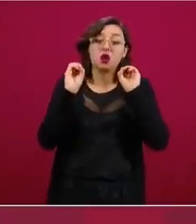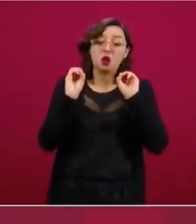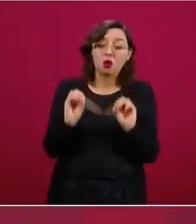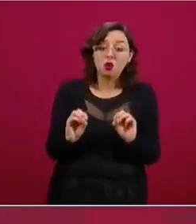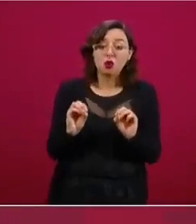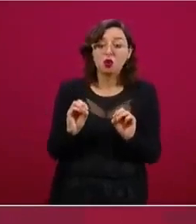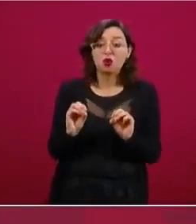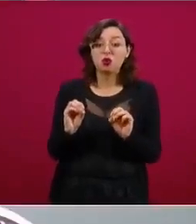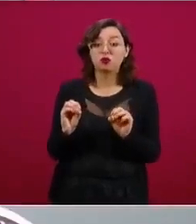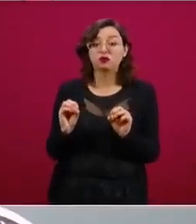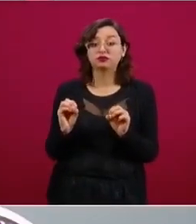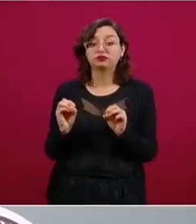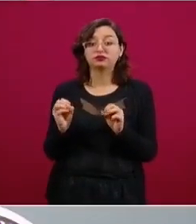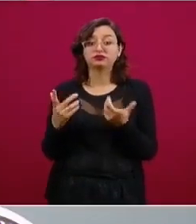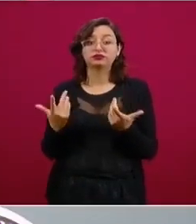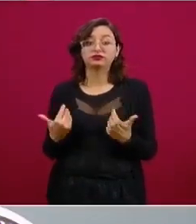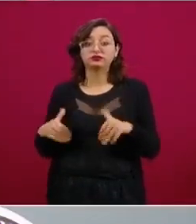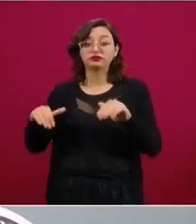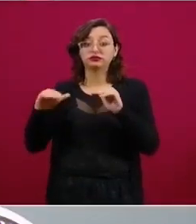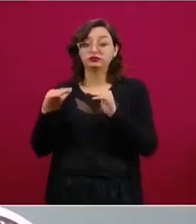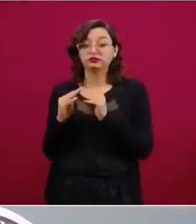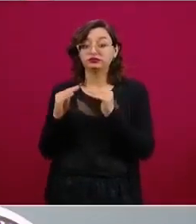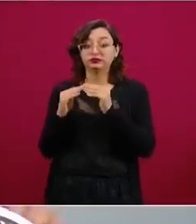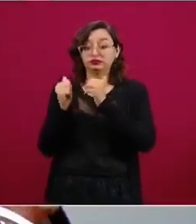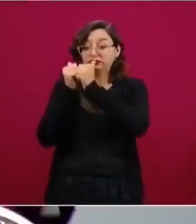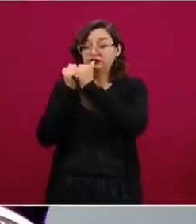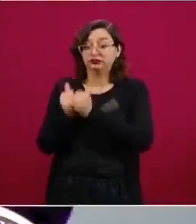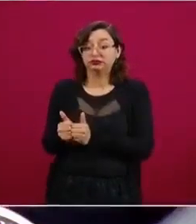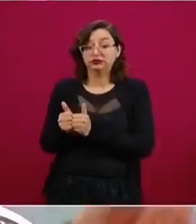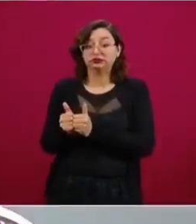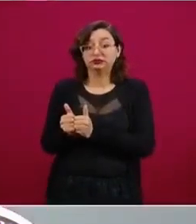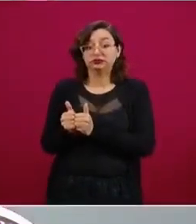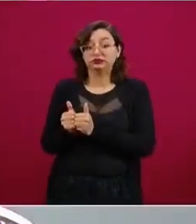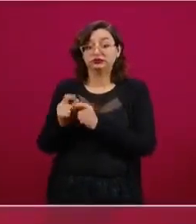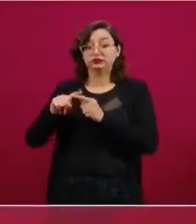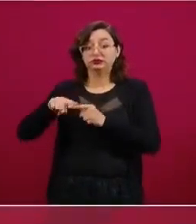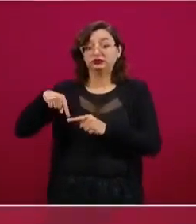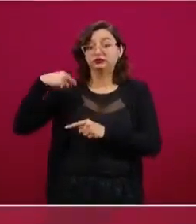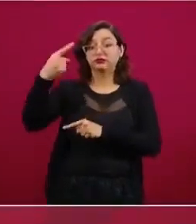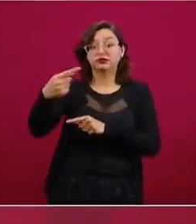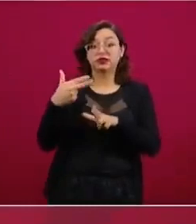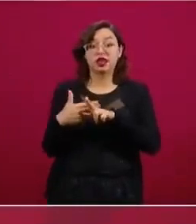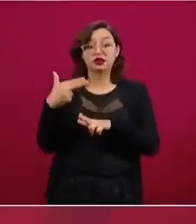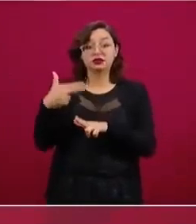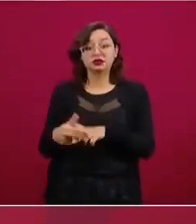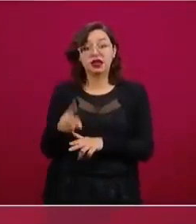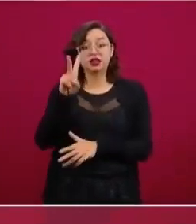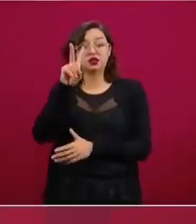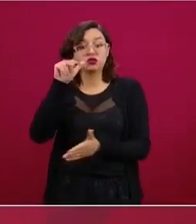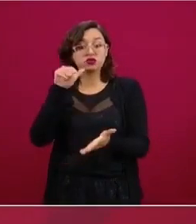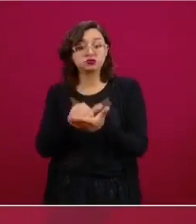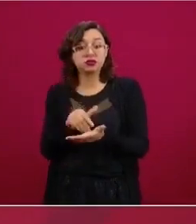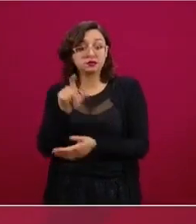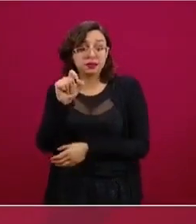que mantener las medidas de restricción hasta el 2022.